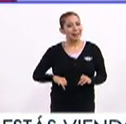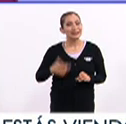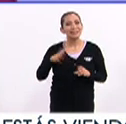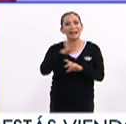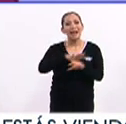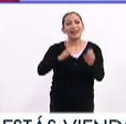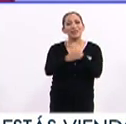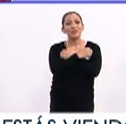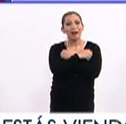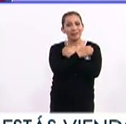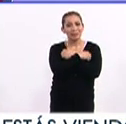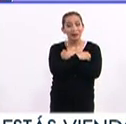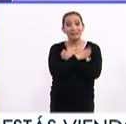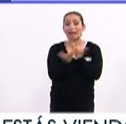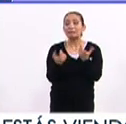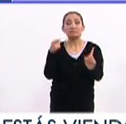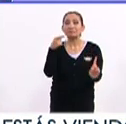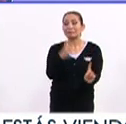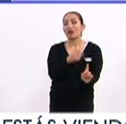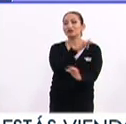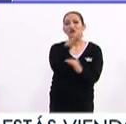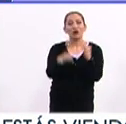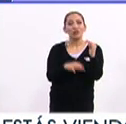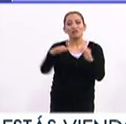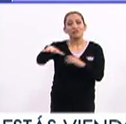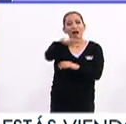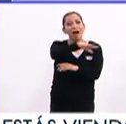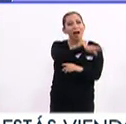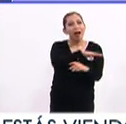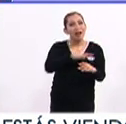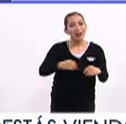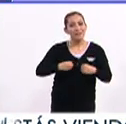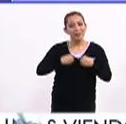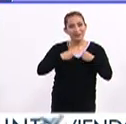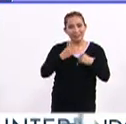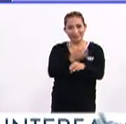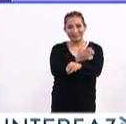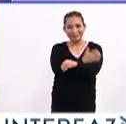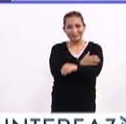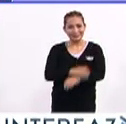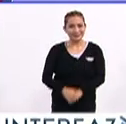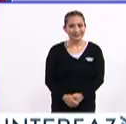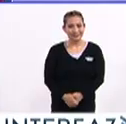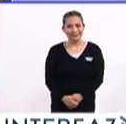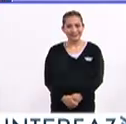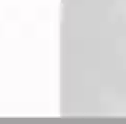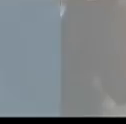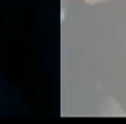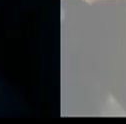interesantísimos del sector educativo que tienen que ver con todos los ámbitos de nuestra vida. Acompáñenos.